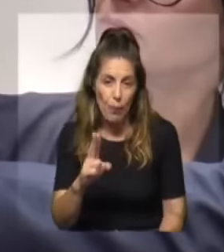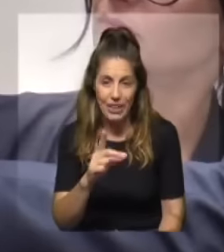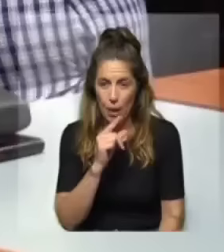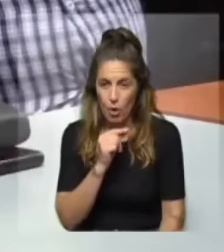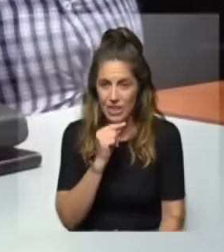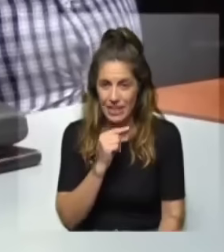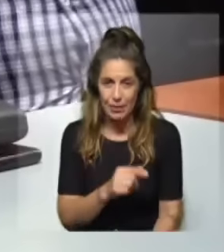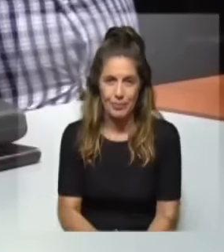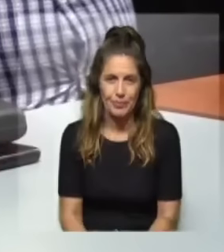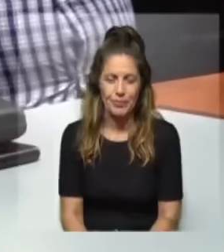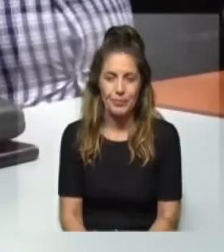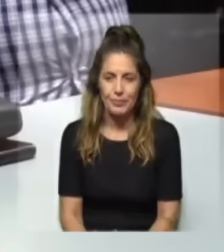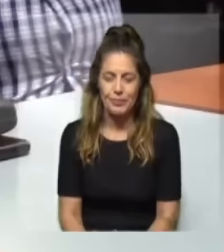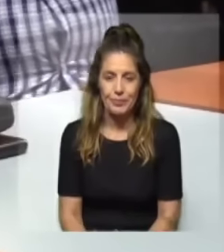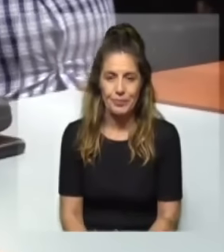el